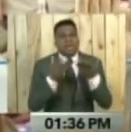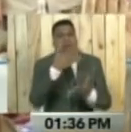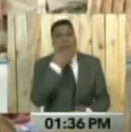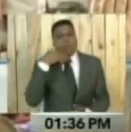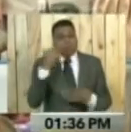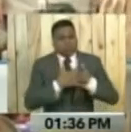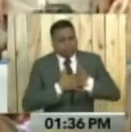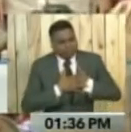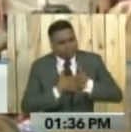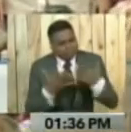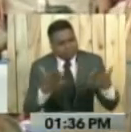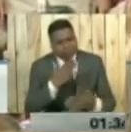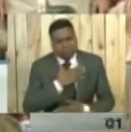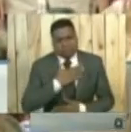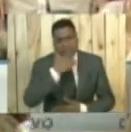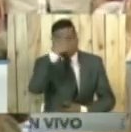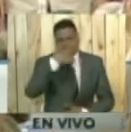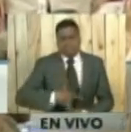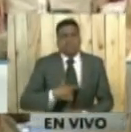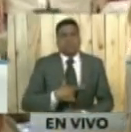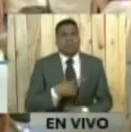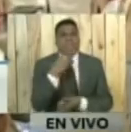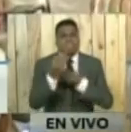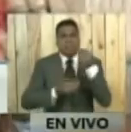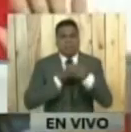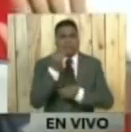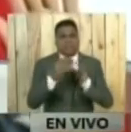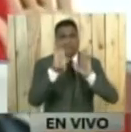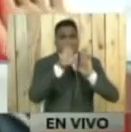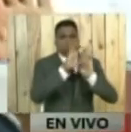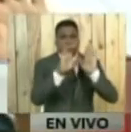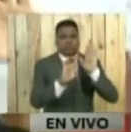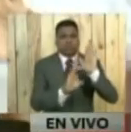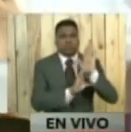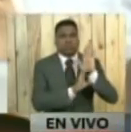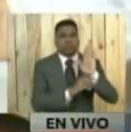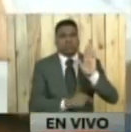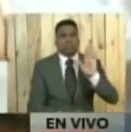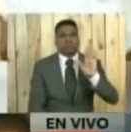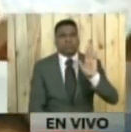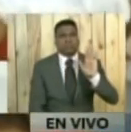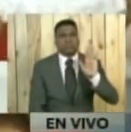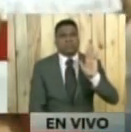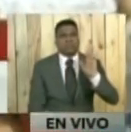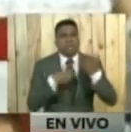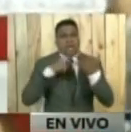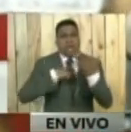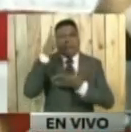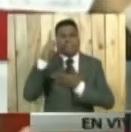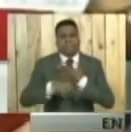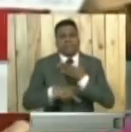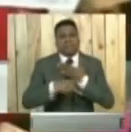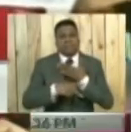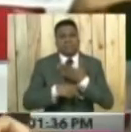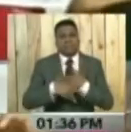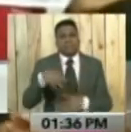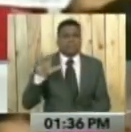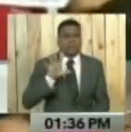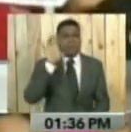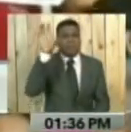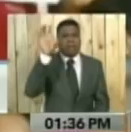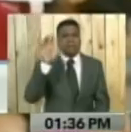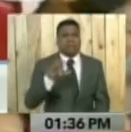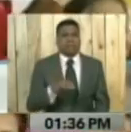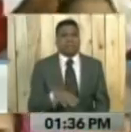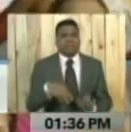para que se cumpla la Constitución el plan de la patria,